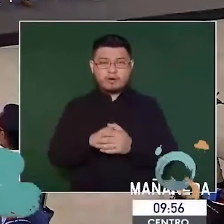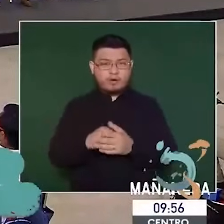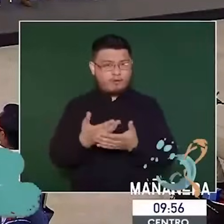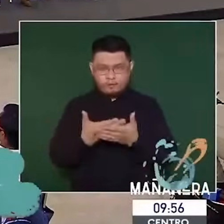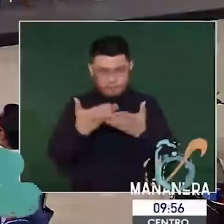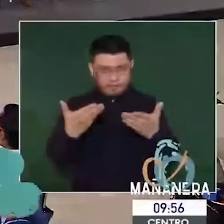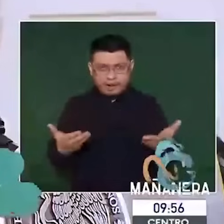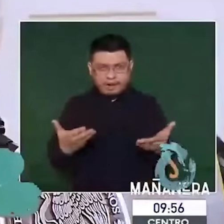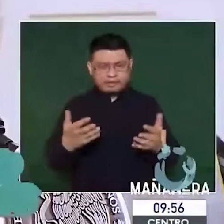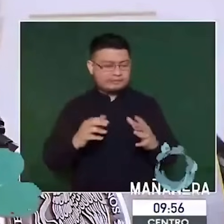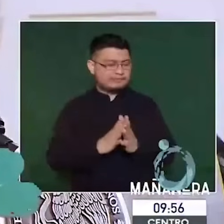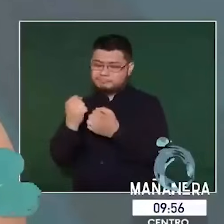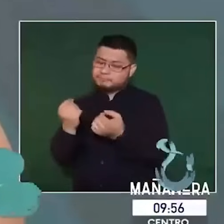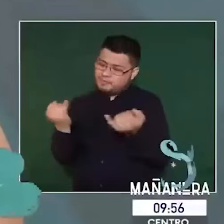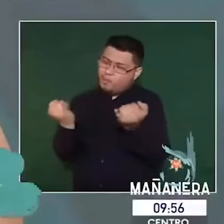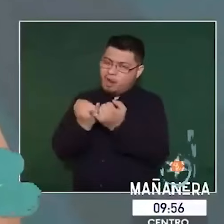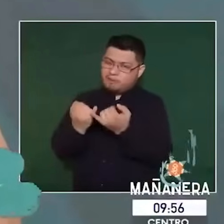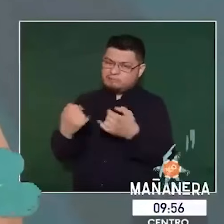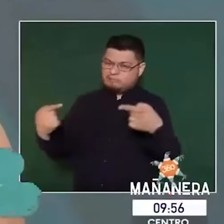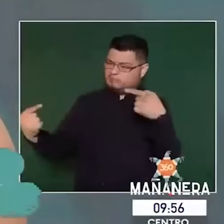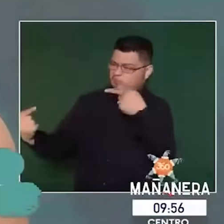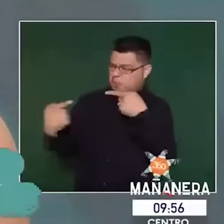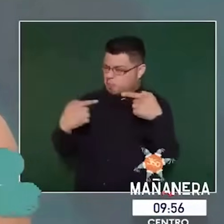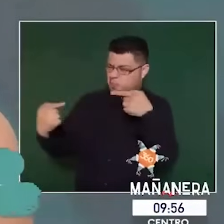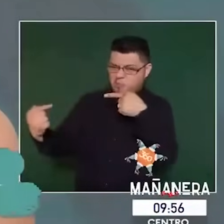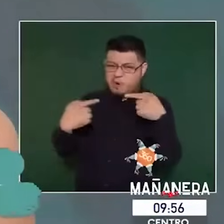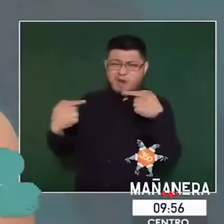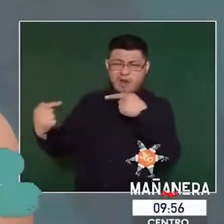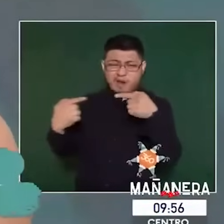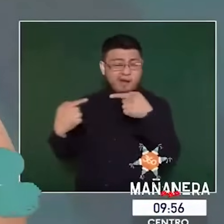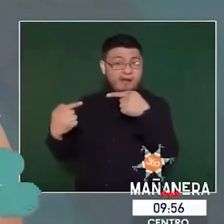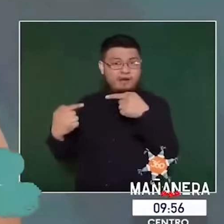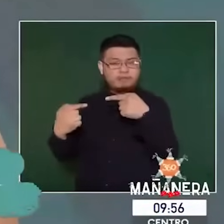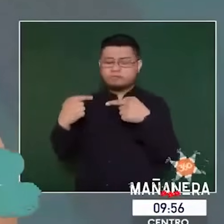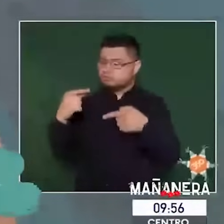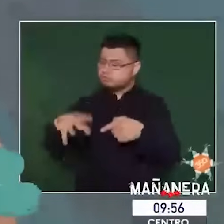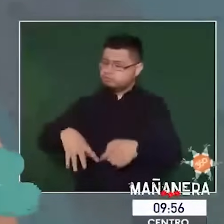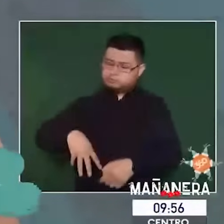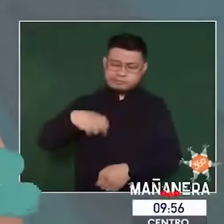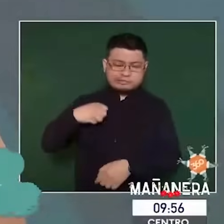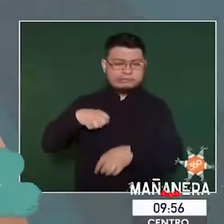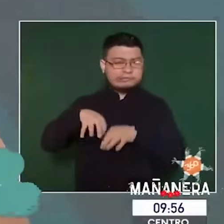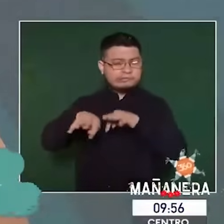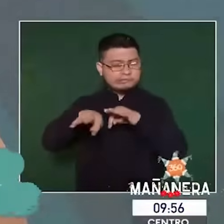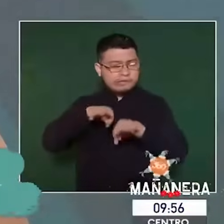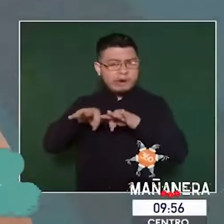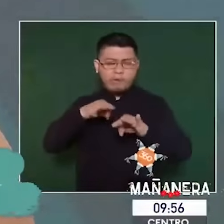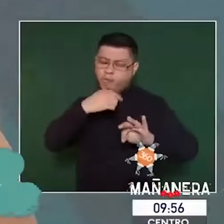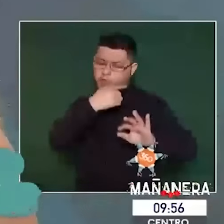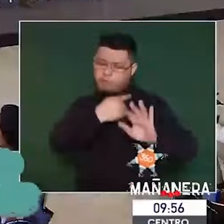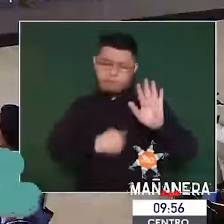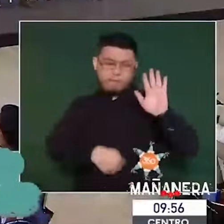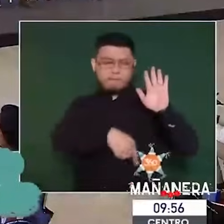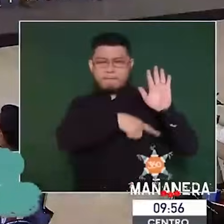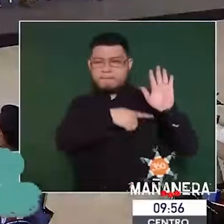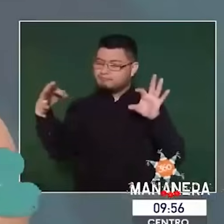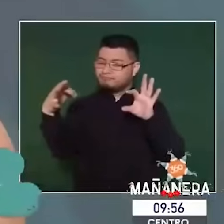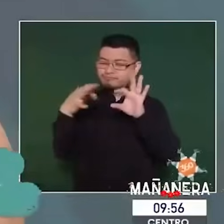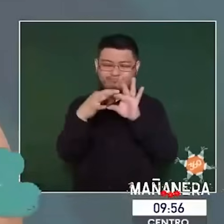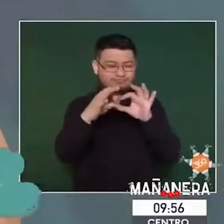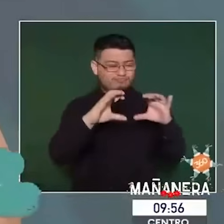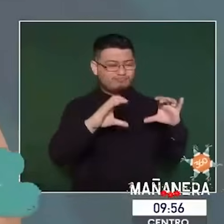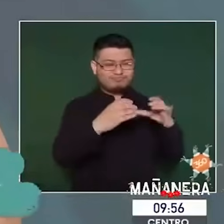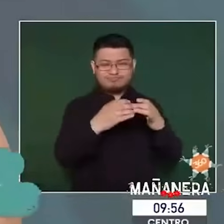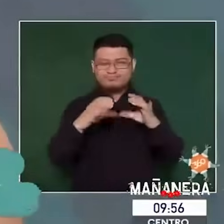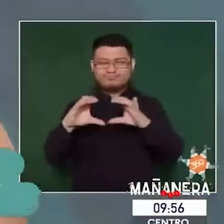muchas reuniones, de mucha planeación, de trabajo apasionado y de mucho compromiso que nos ha permitido estar aquí.